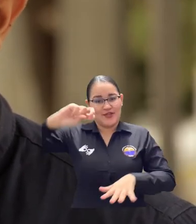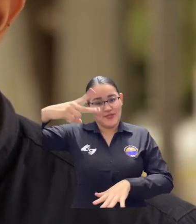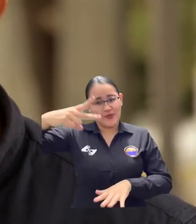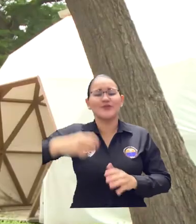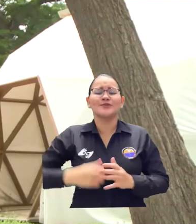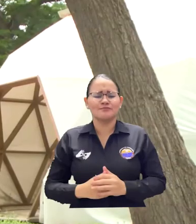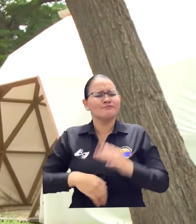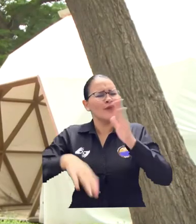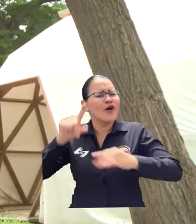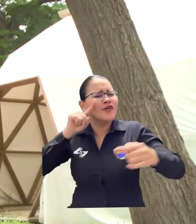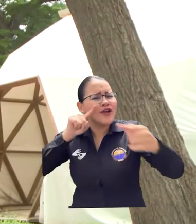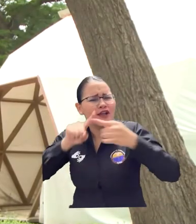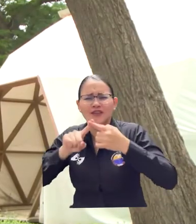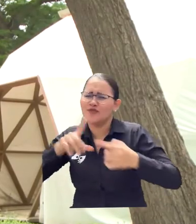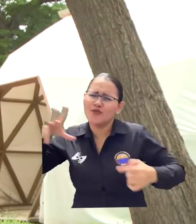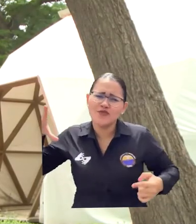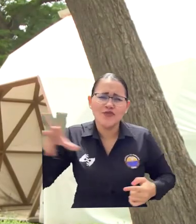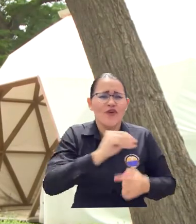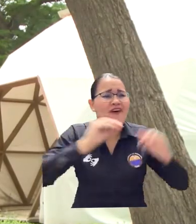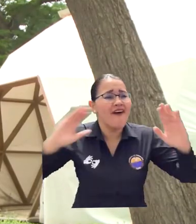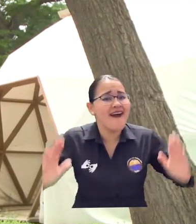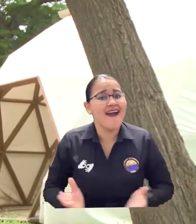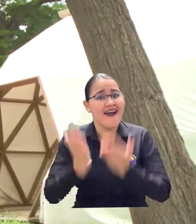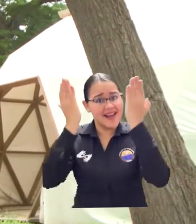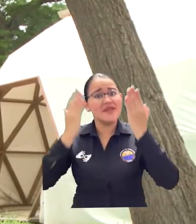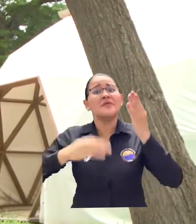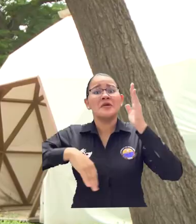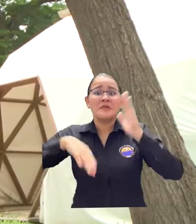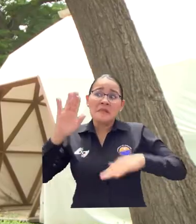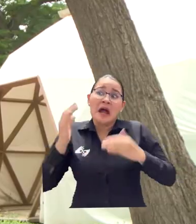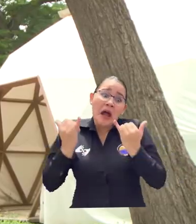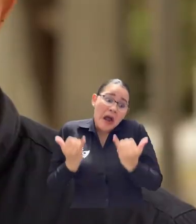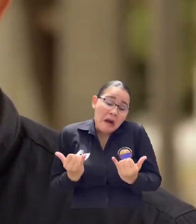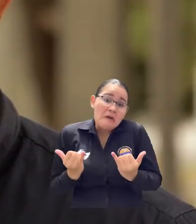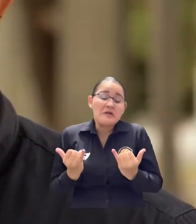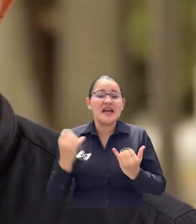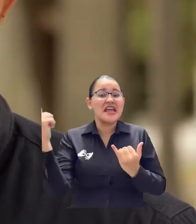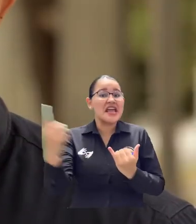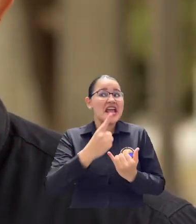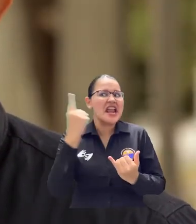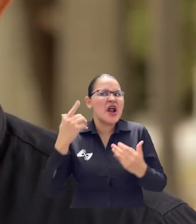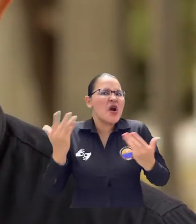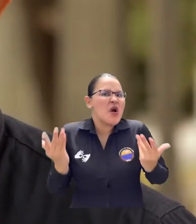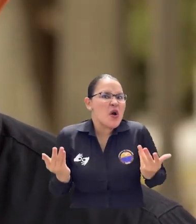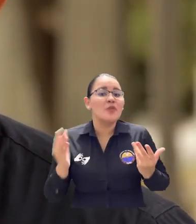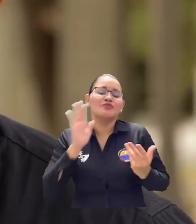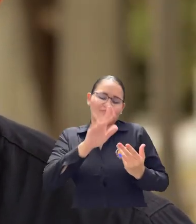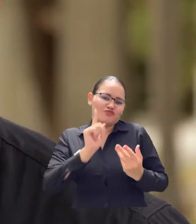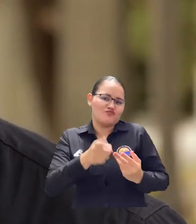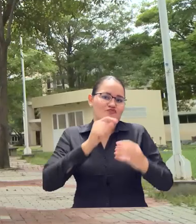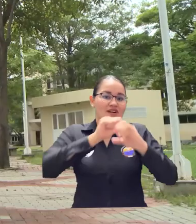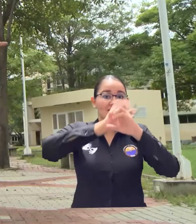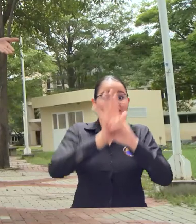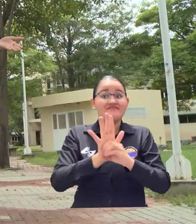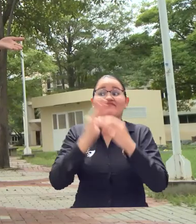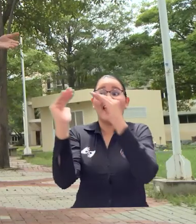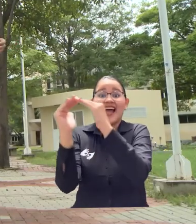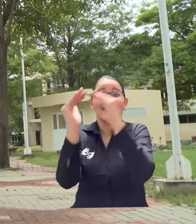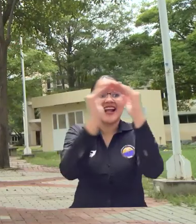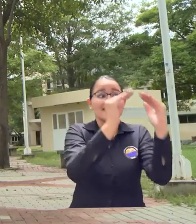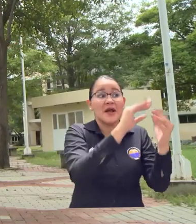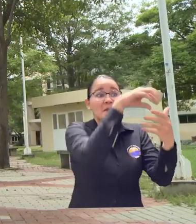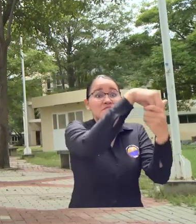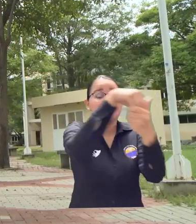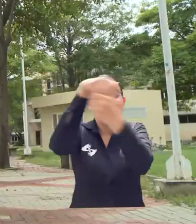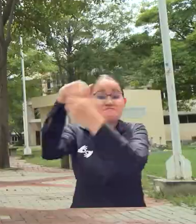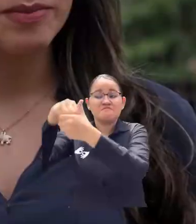cumplir, un semestre diferente en el que la pandemia hizo que la universidad se trasladara a cada uno de nuestros hogares. Con la convicción